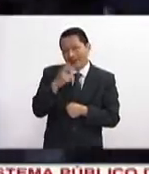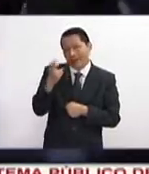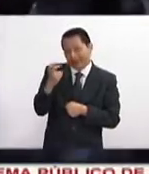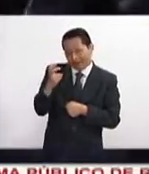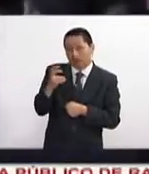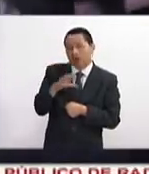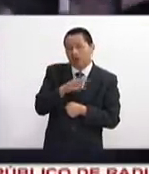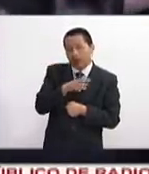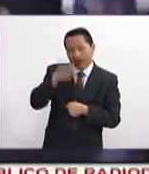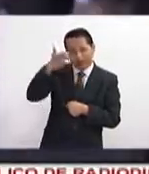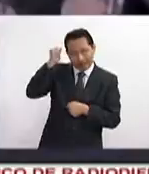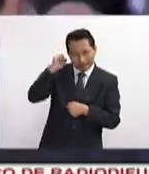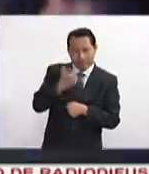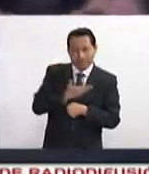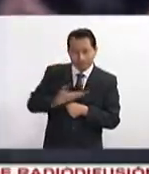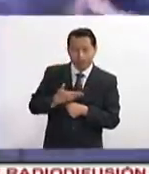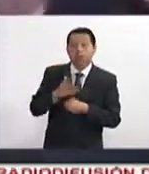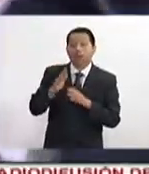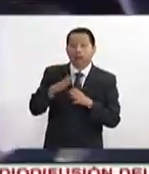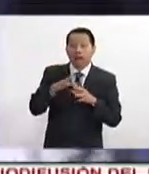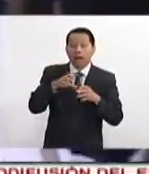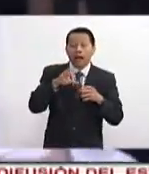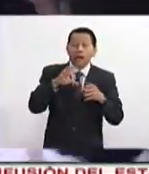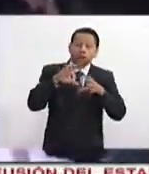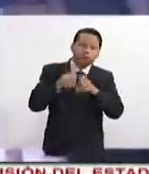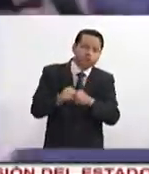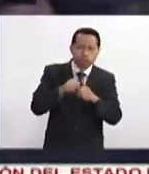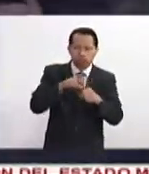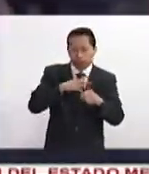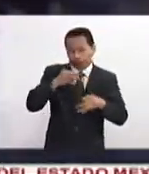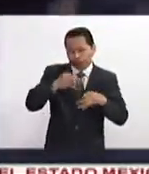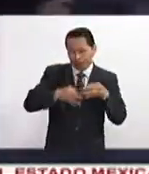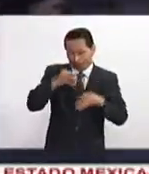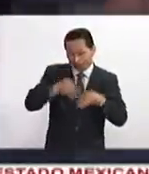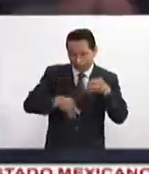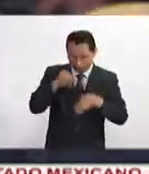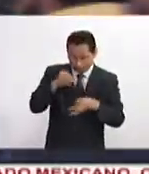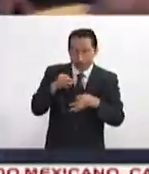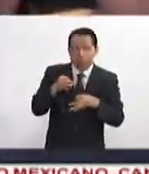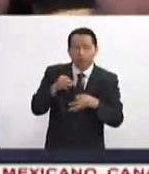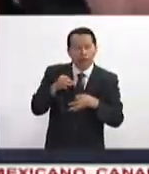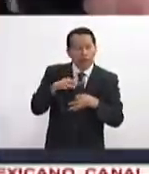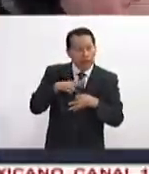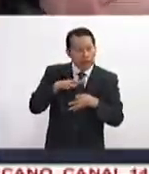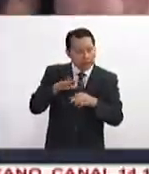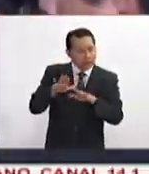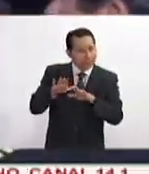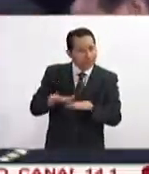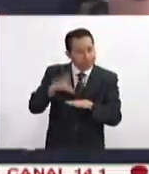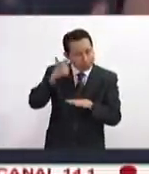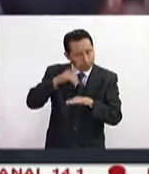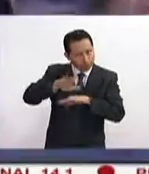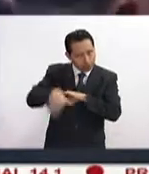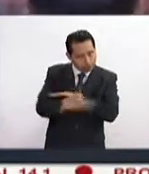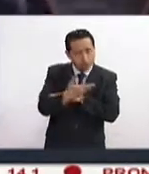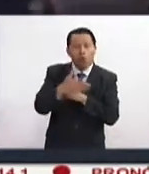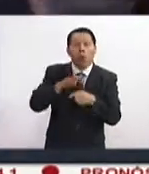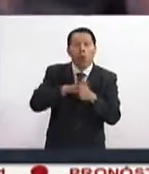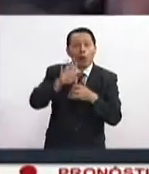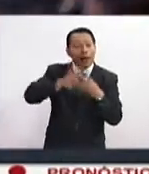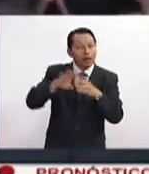La pareja pasó la noche en las dependencias del Poder Judicial mientras esperan que se resuelva a qué penitenciaría